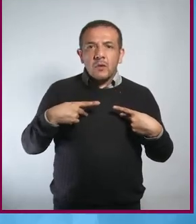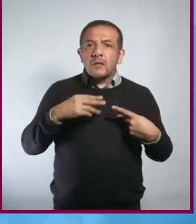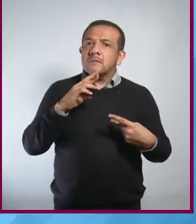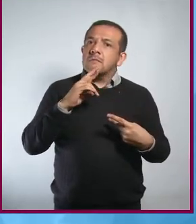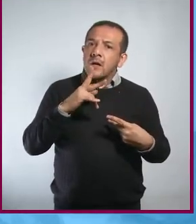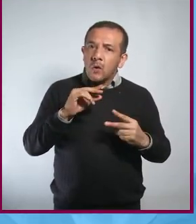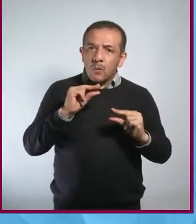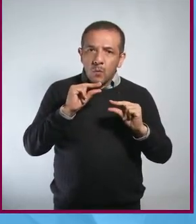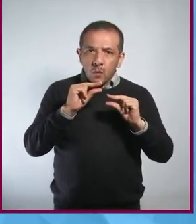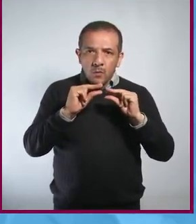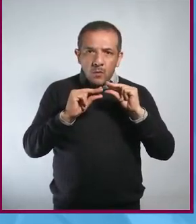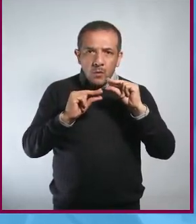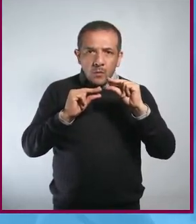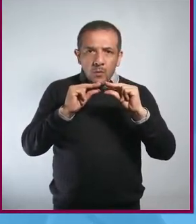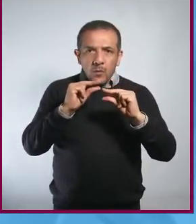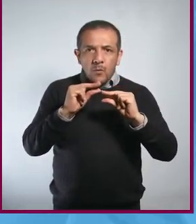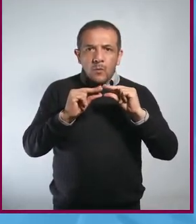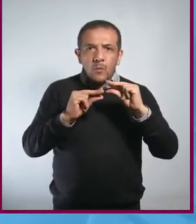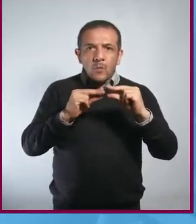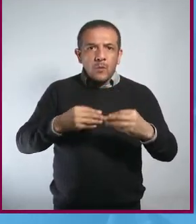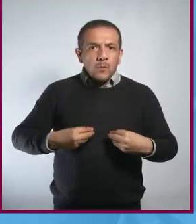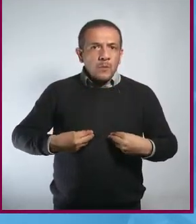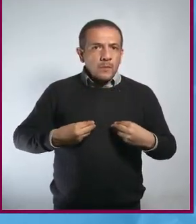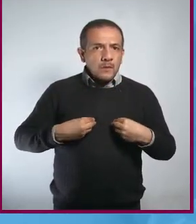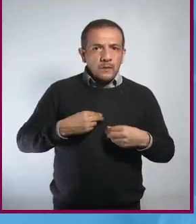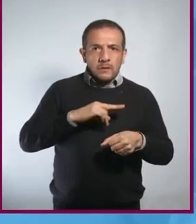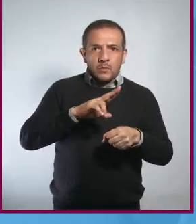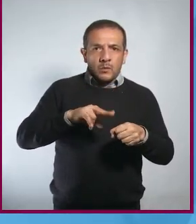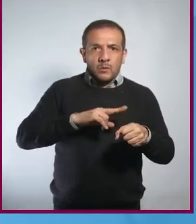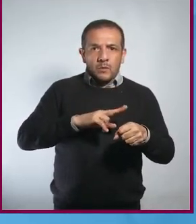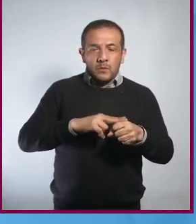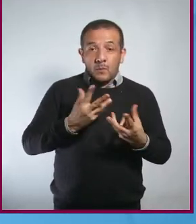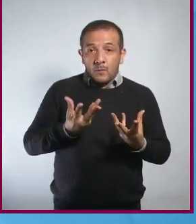y poco a poco se reincorpora a su vida cotidiana.